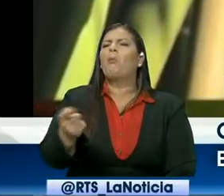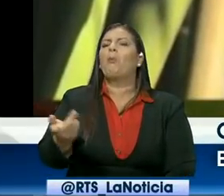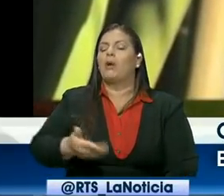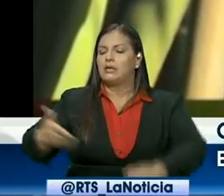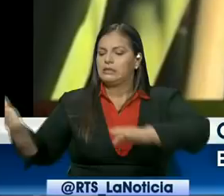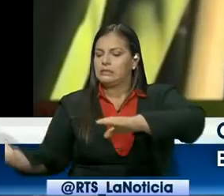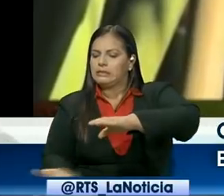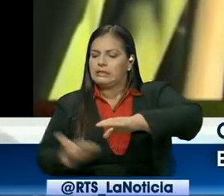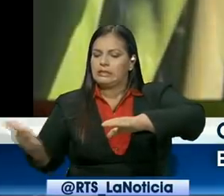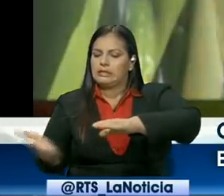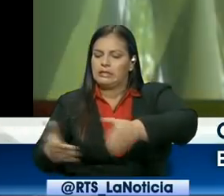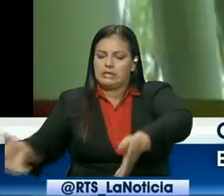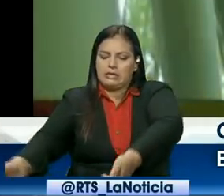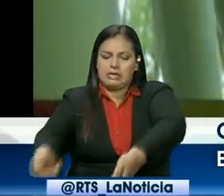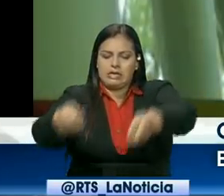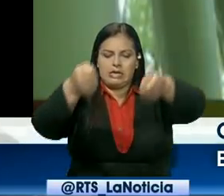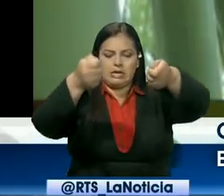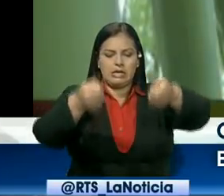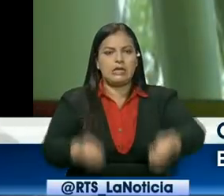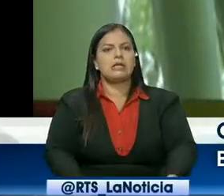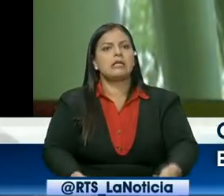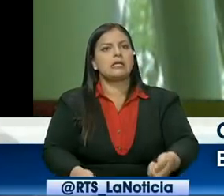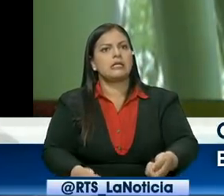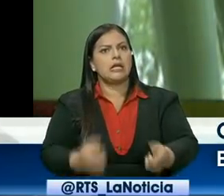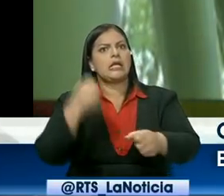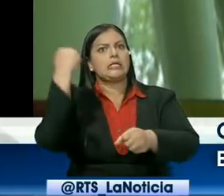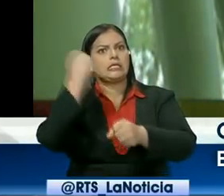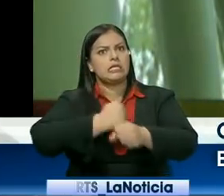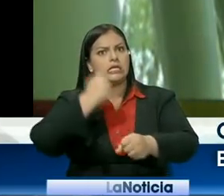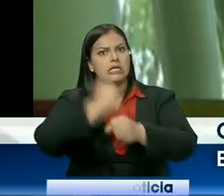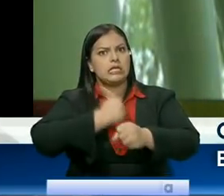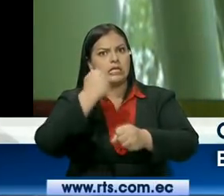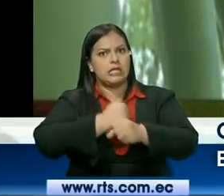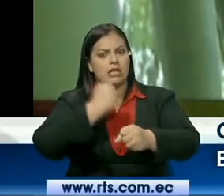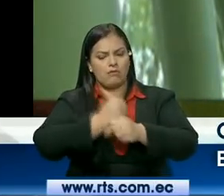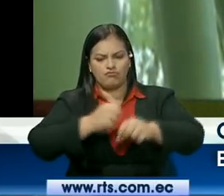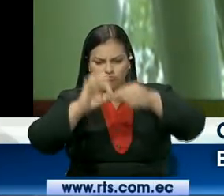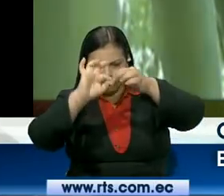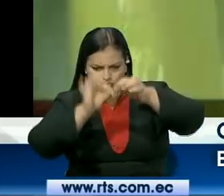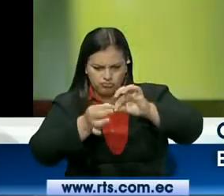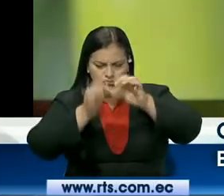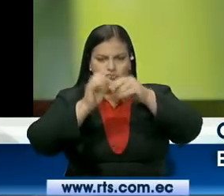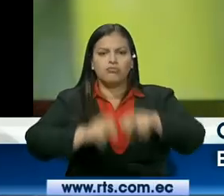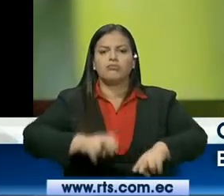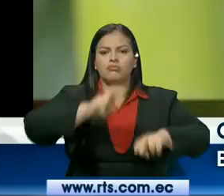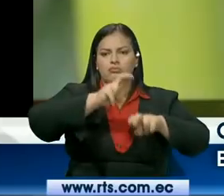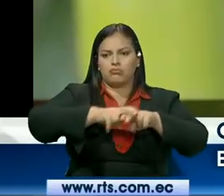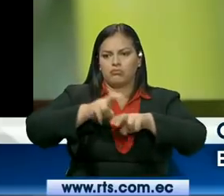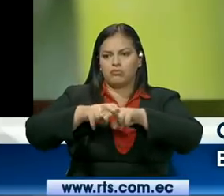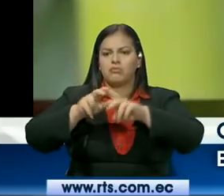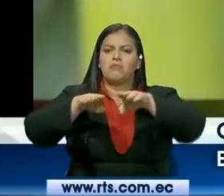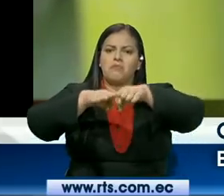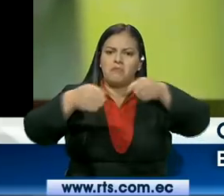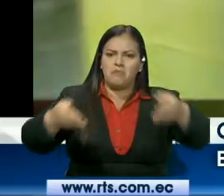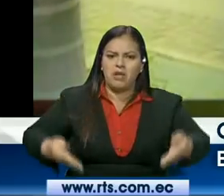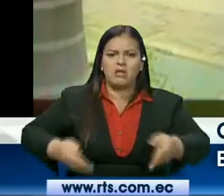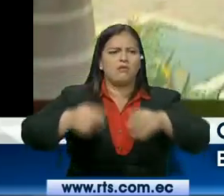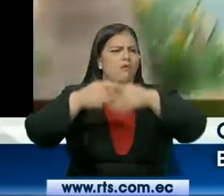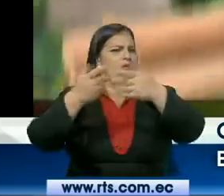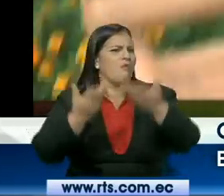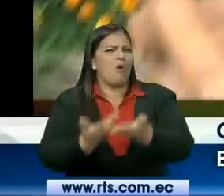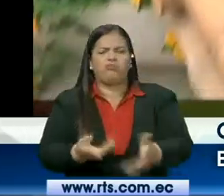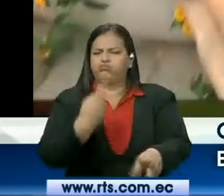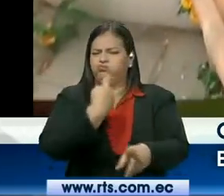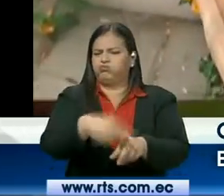como materia prima y se le da más importancia que al cemento y al acero. En los alrededores de Simón Bolívar